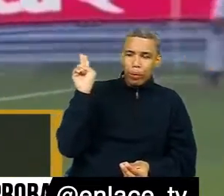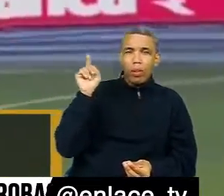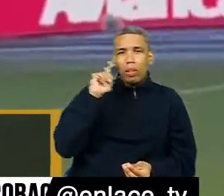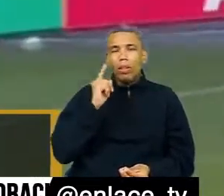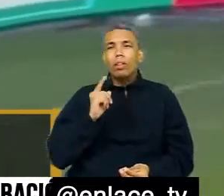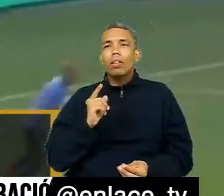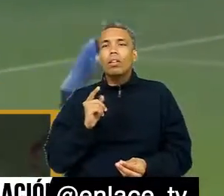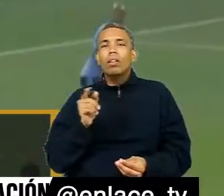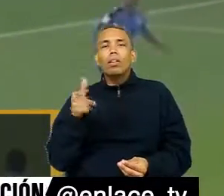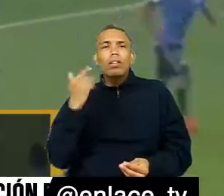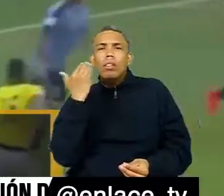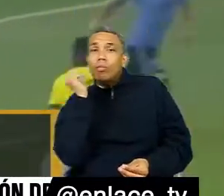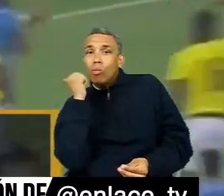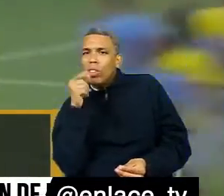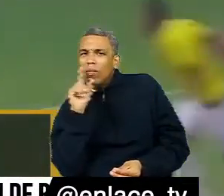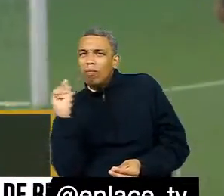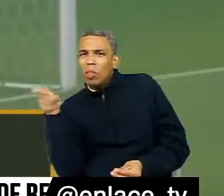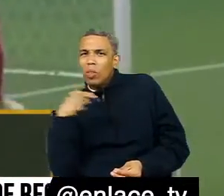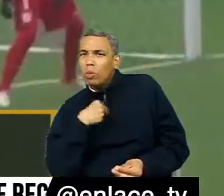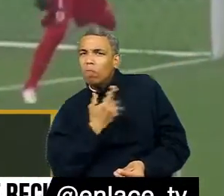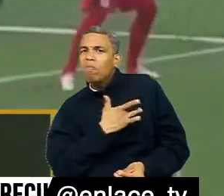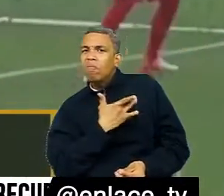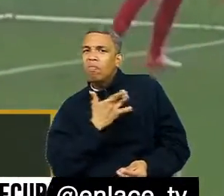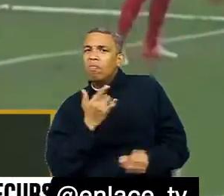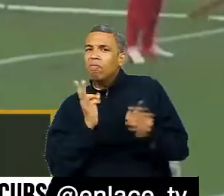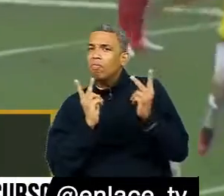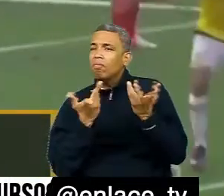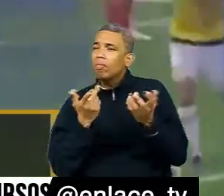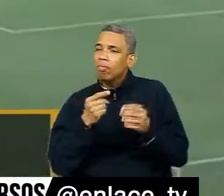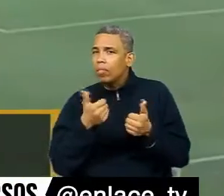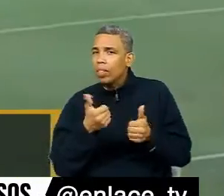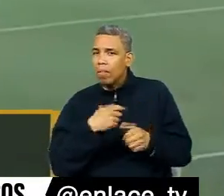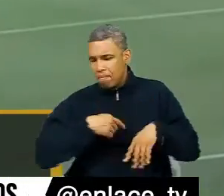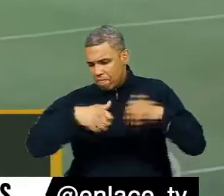piensa del partido? ¿Qué te parece el partido? Bien. ¿Por qué?